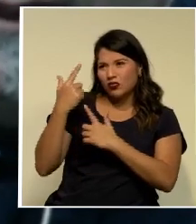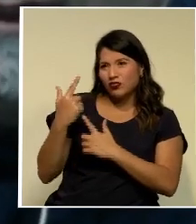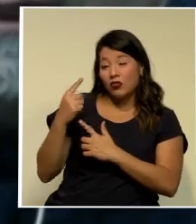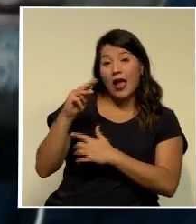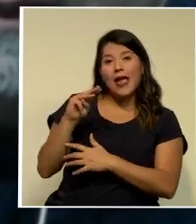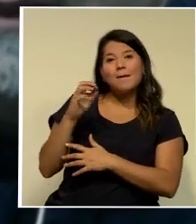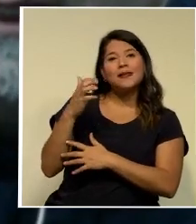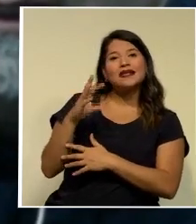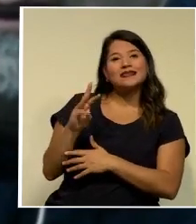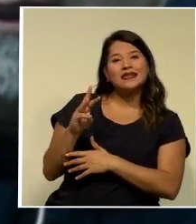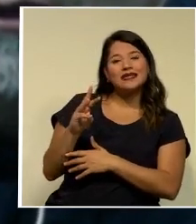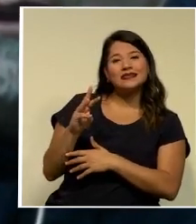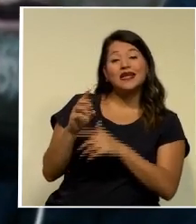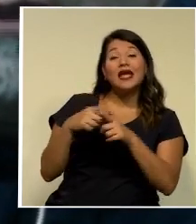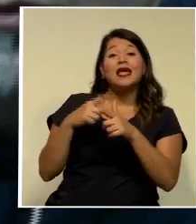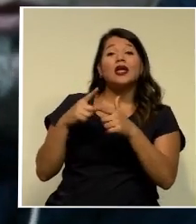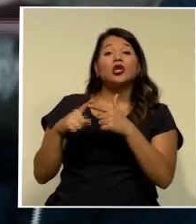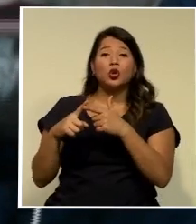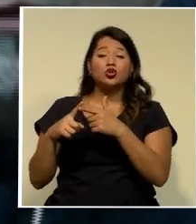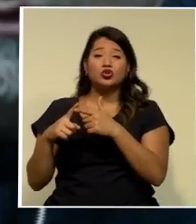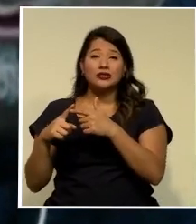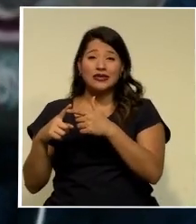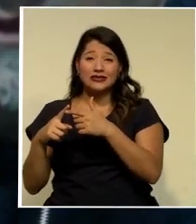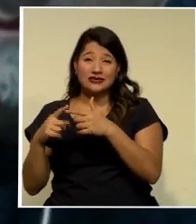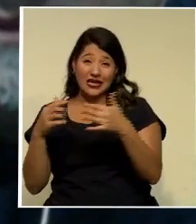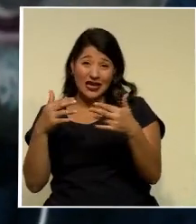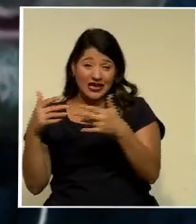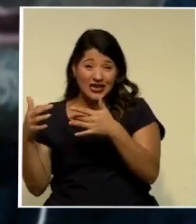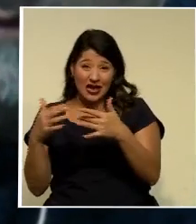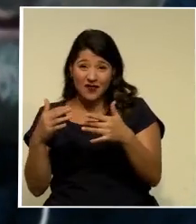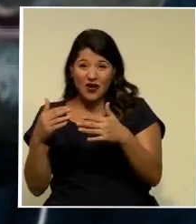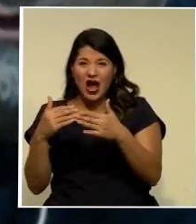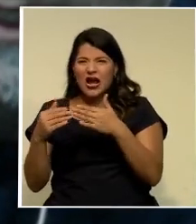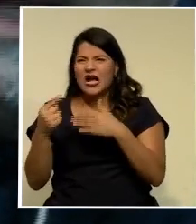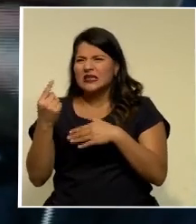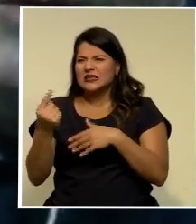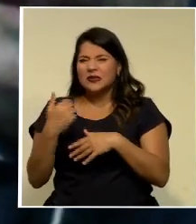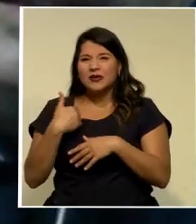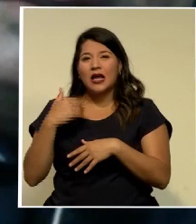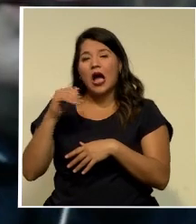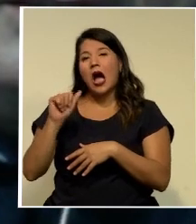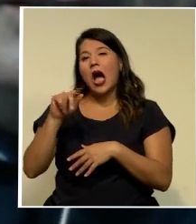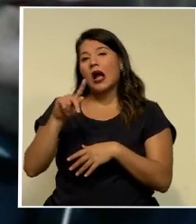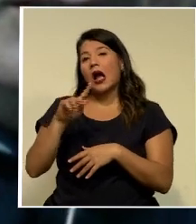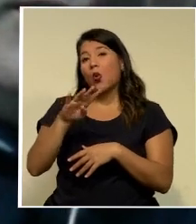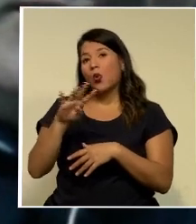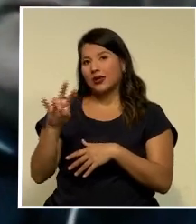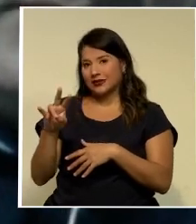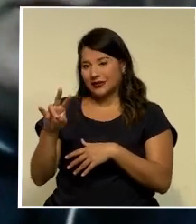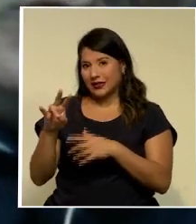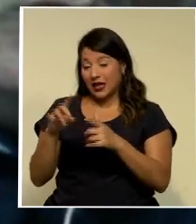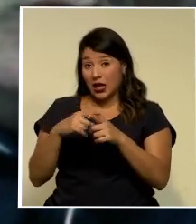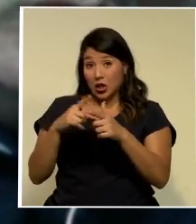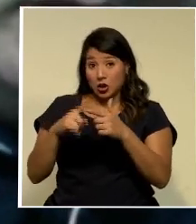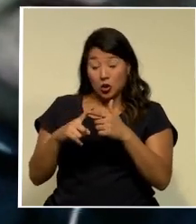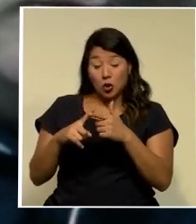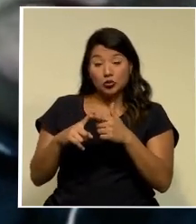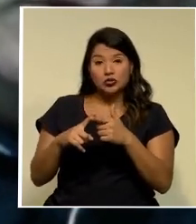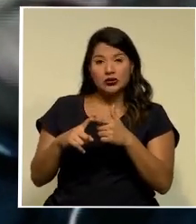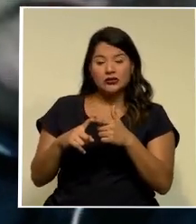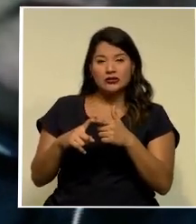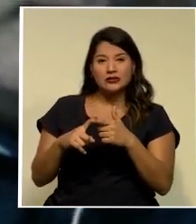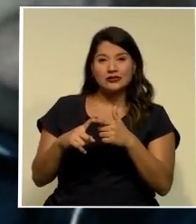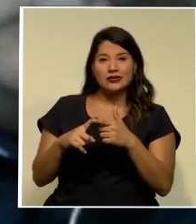y generalmente la guerrilla lo que tenía era un suministro, o lo que siempre se dijo, de armamento de AK-47, y de repente hubo